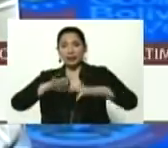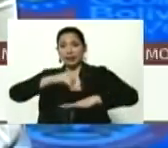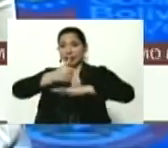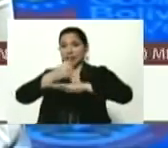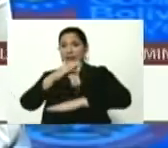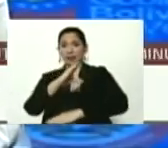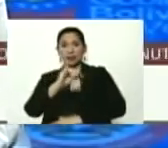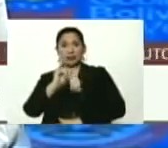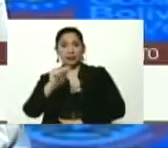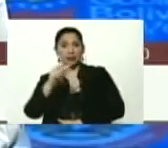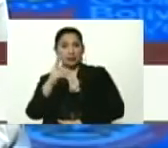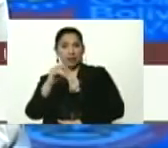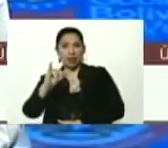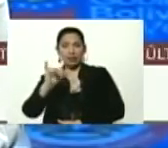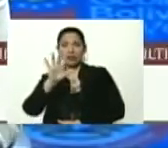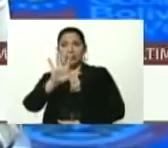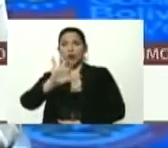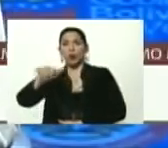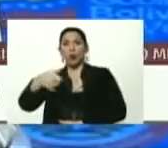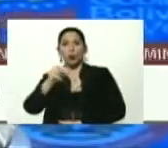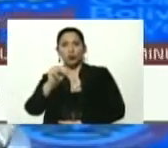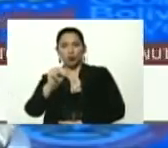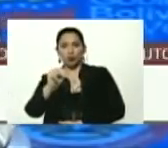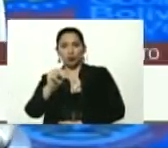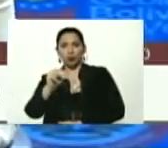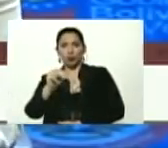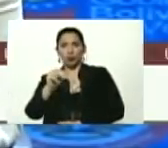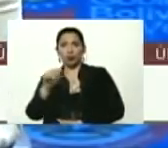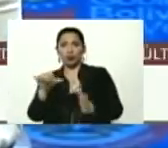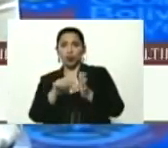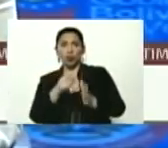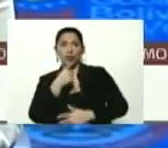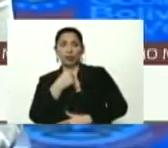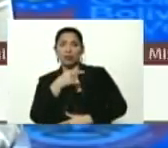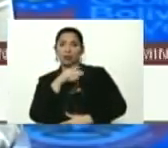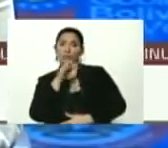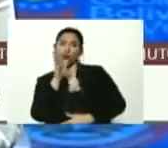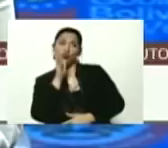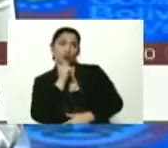de la CIADI es el 5 de junio, donde le dicen, usted no es.